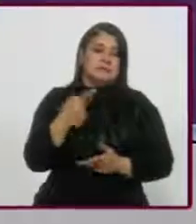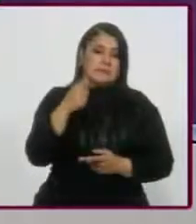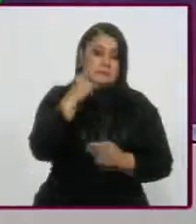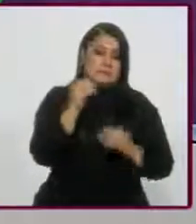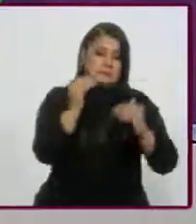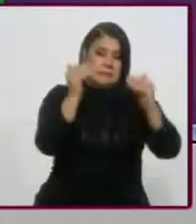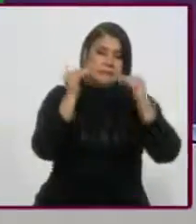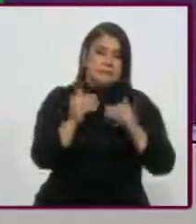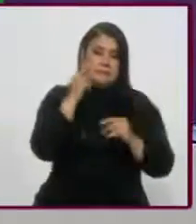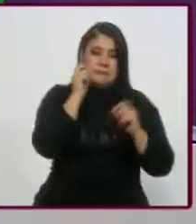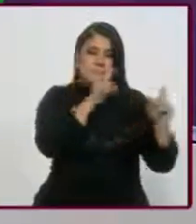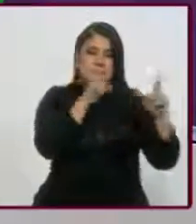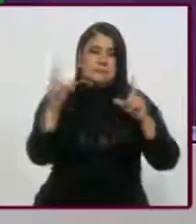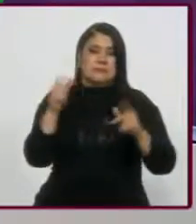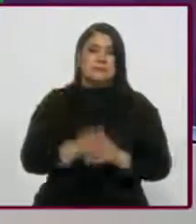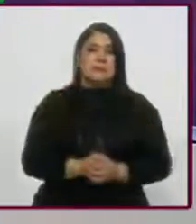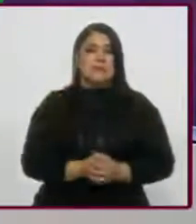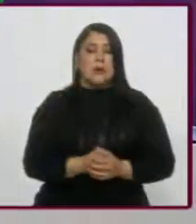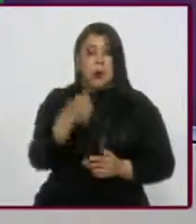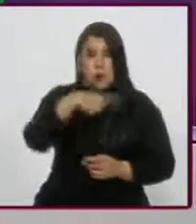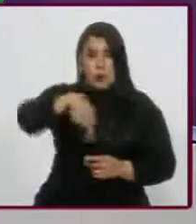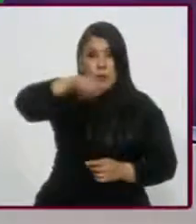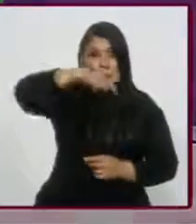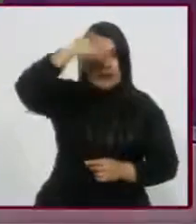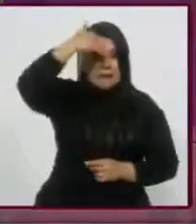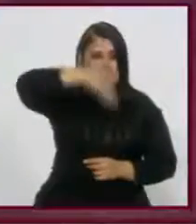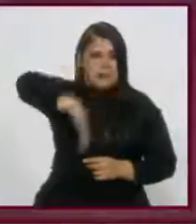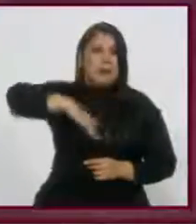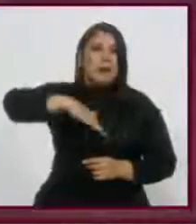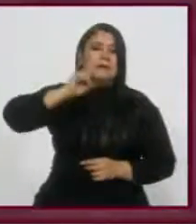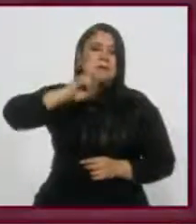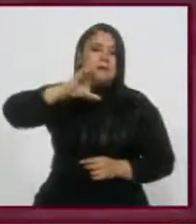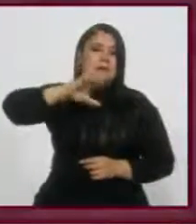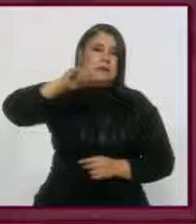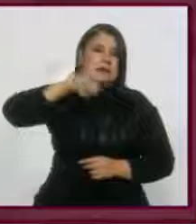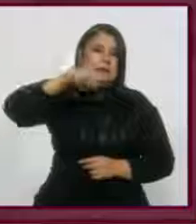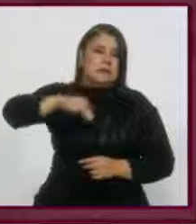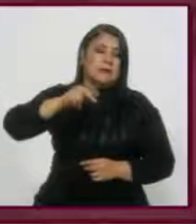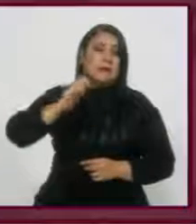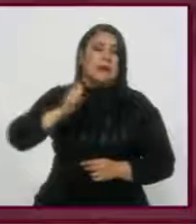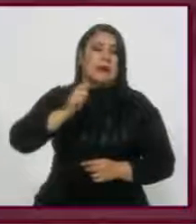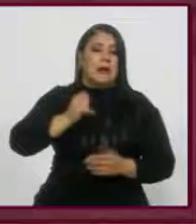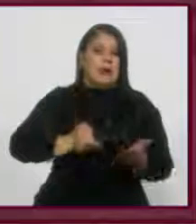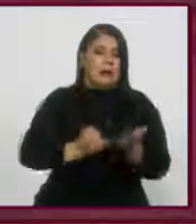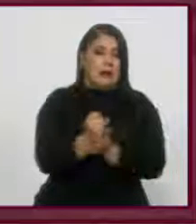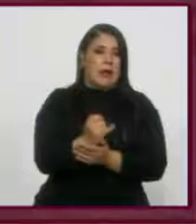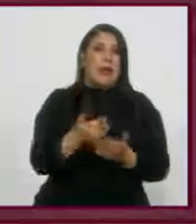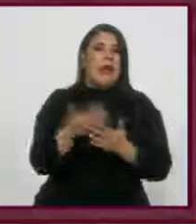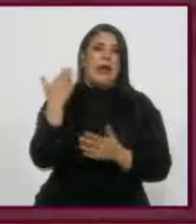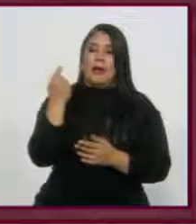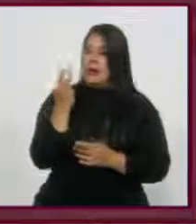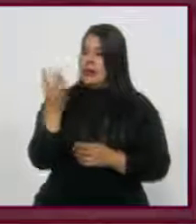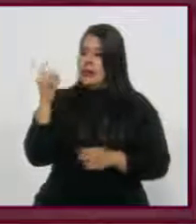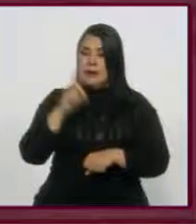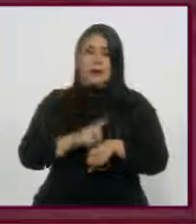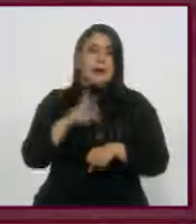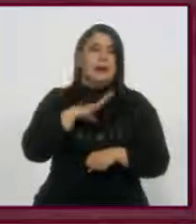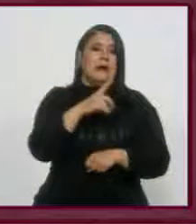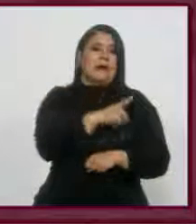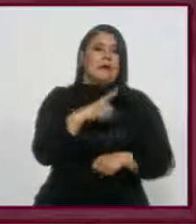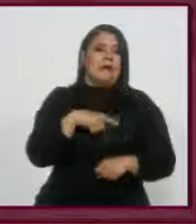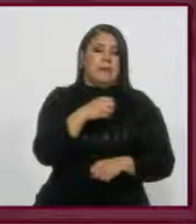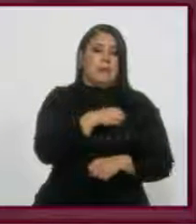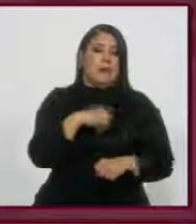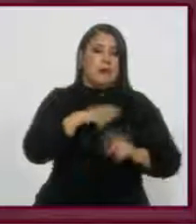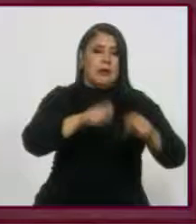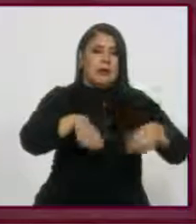gráfico. Se enteró que la Suprema Corte de Justicia de la Nación aprobó en días pasados que es una obligación